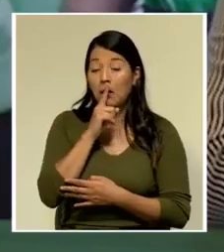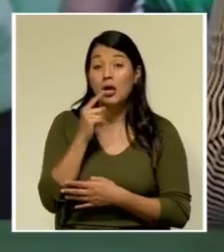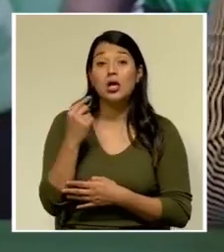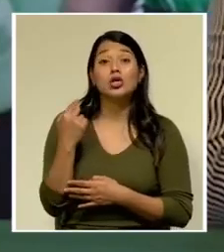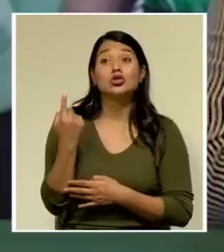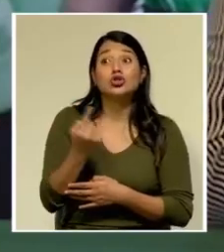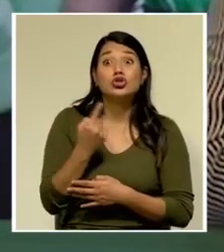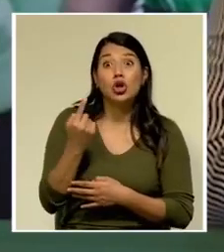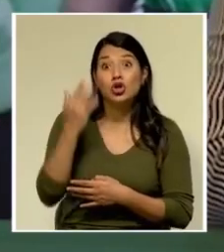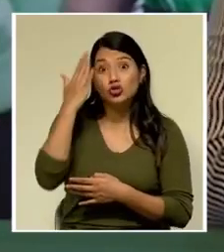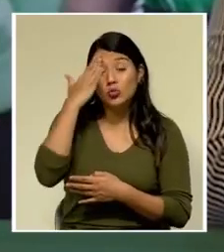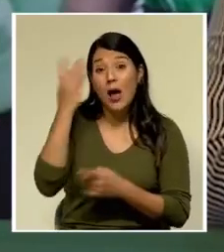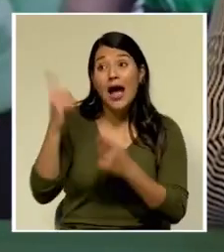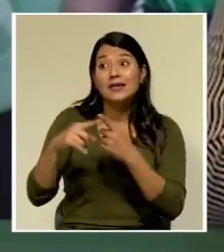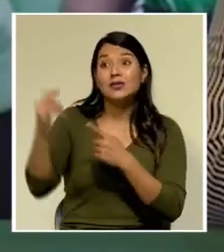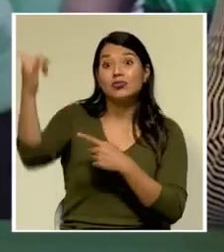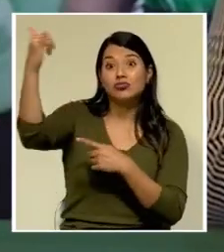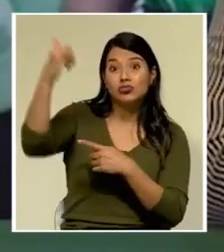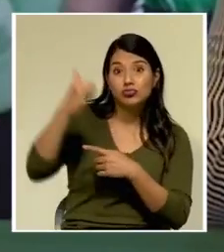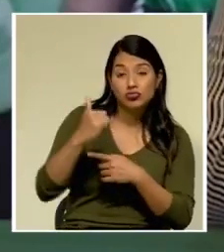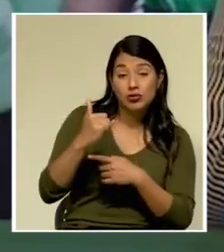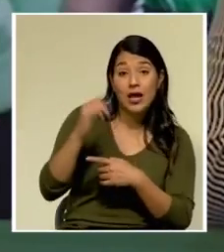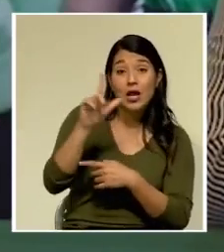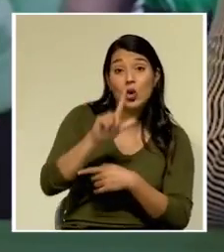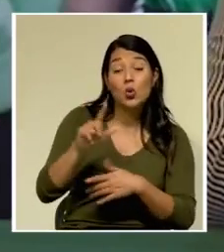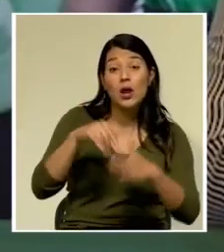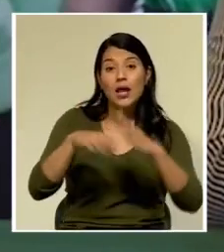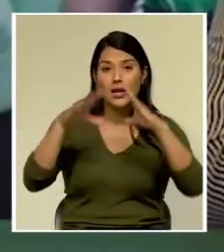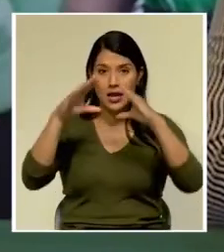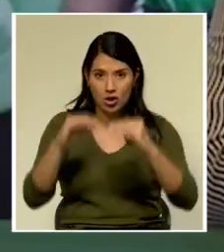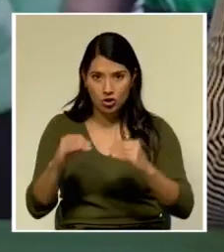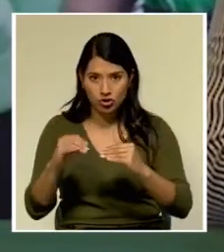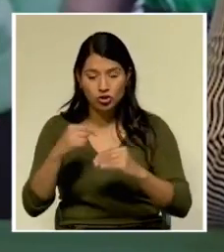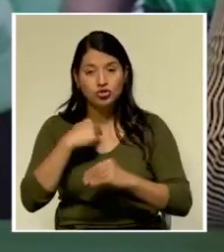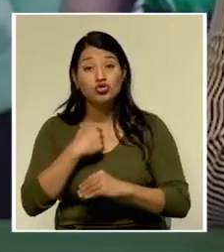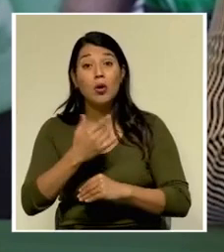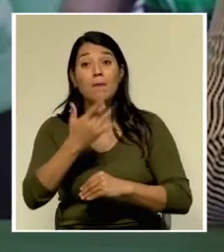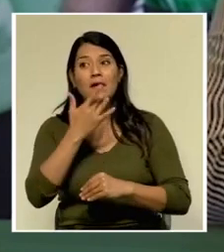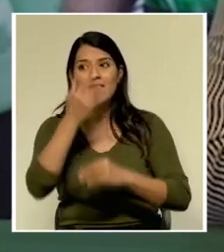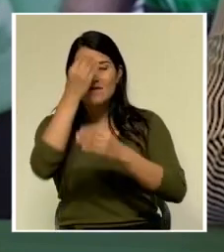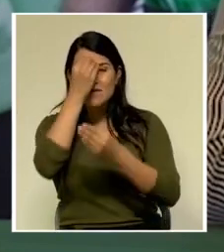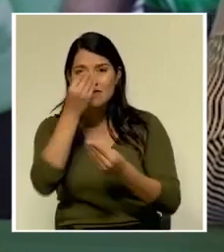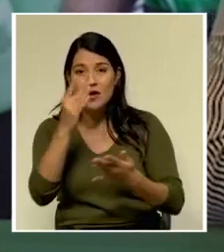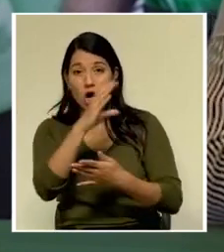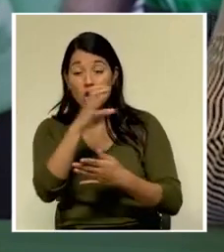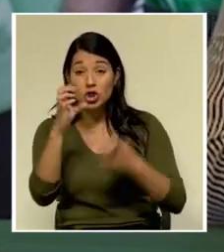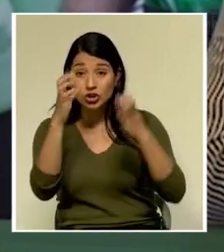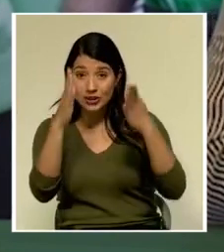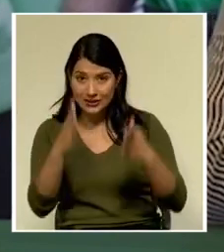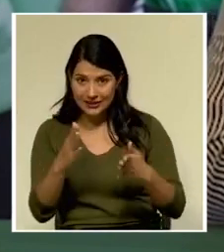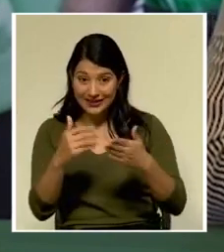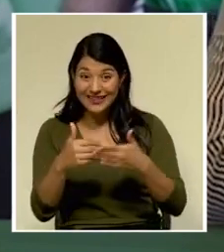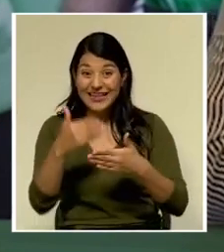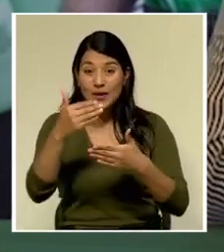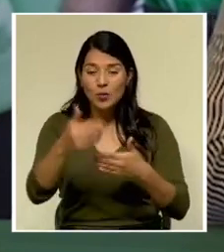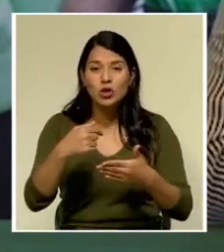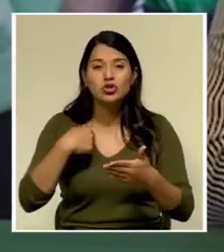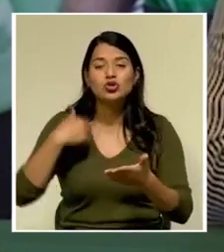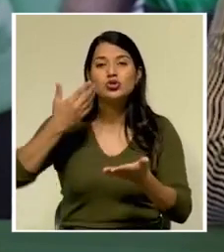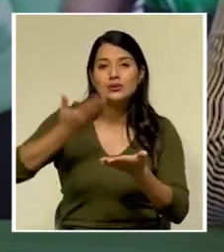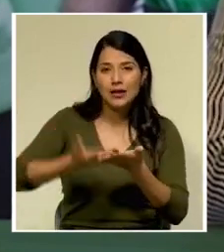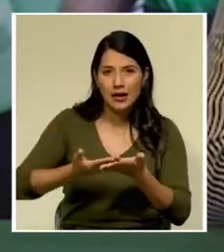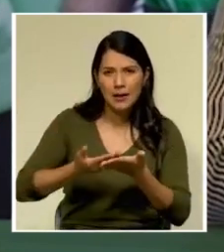retorno en la noche del lunes. Preferí informar a las y los costarricenses de este viaje después de haberlo